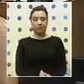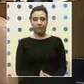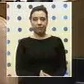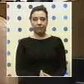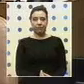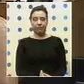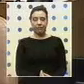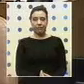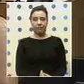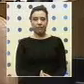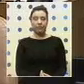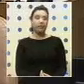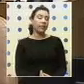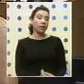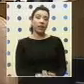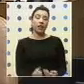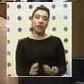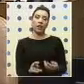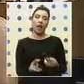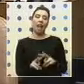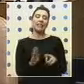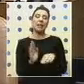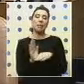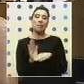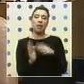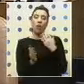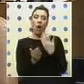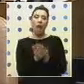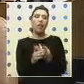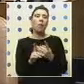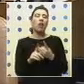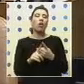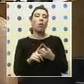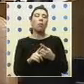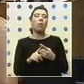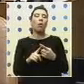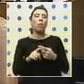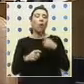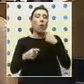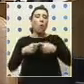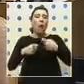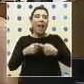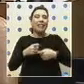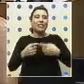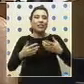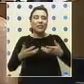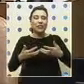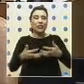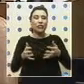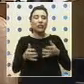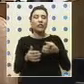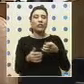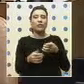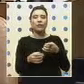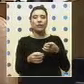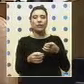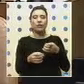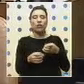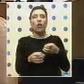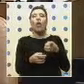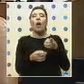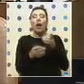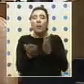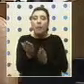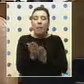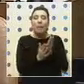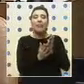a hacer que al menos haya el esqueleto de una institución